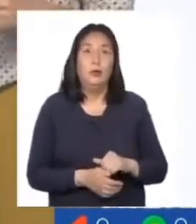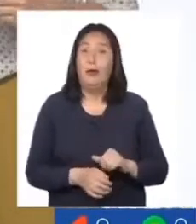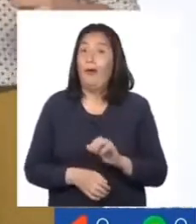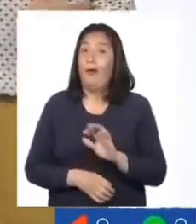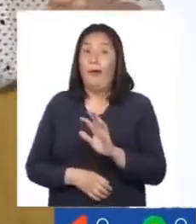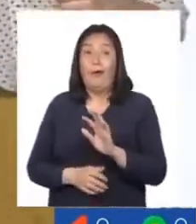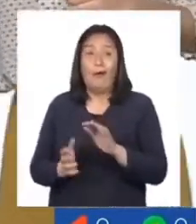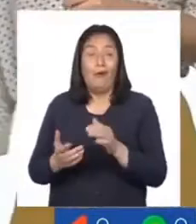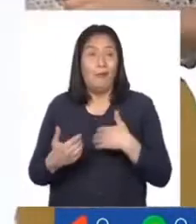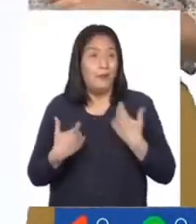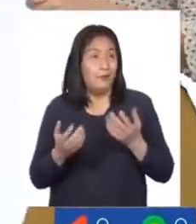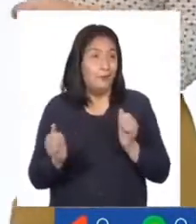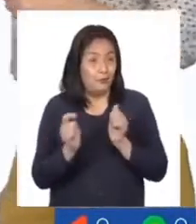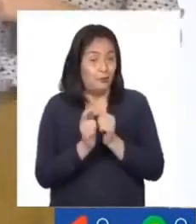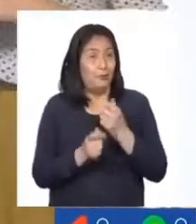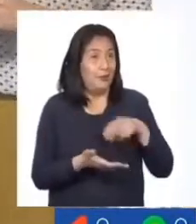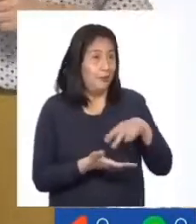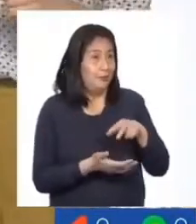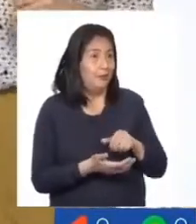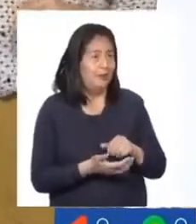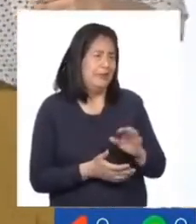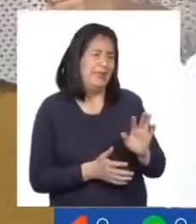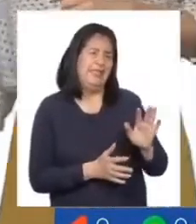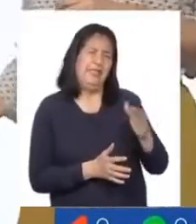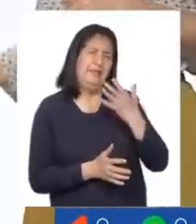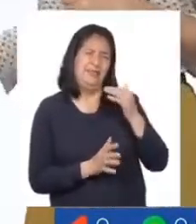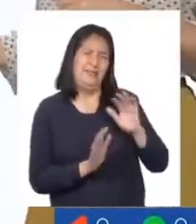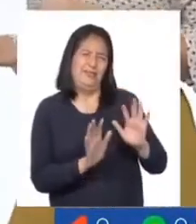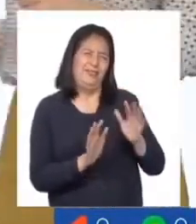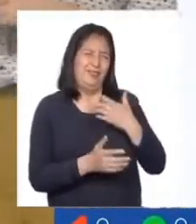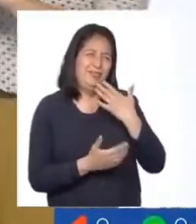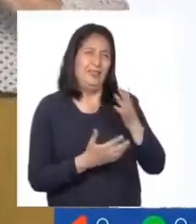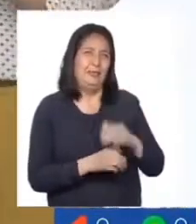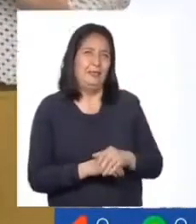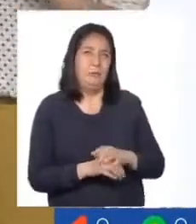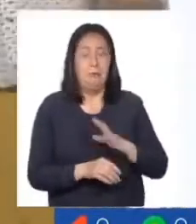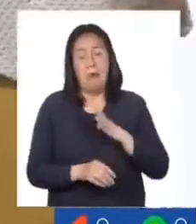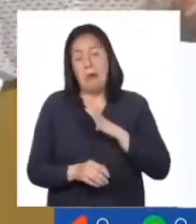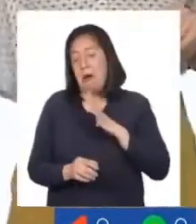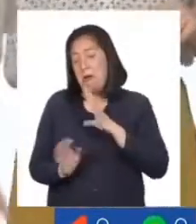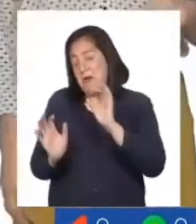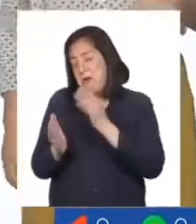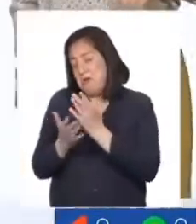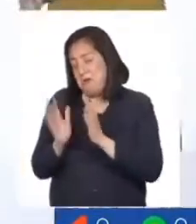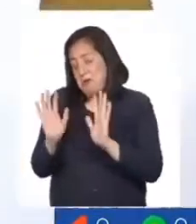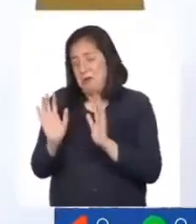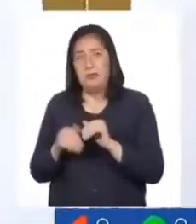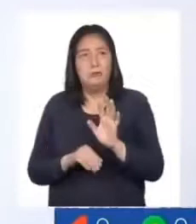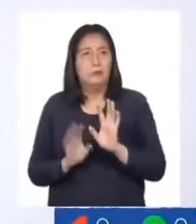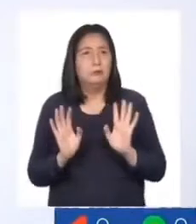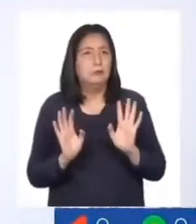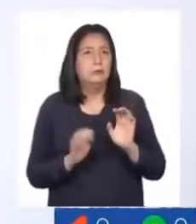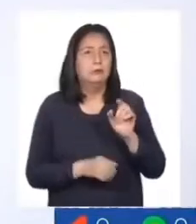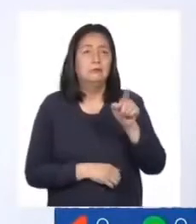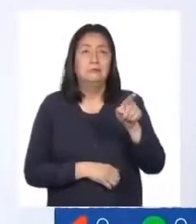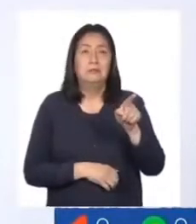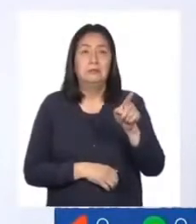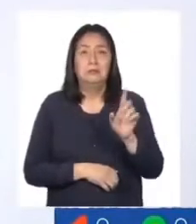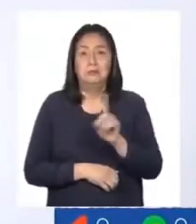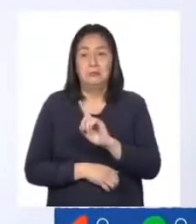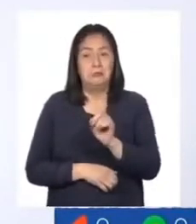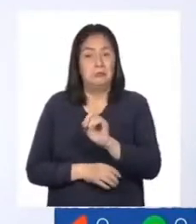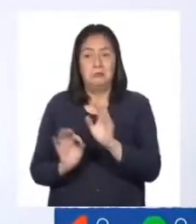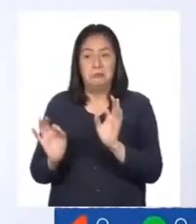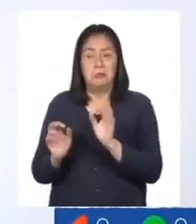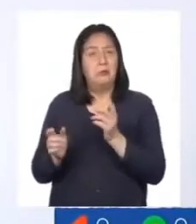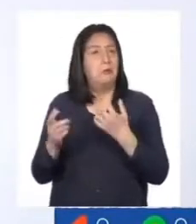Hola, ¿puedo bailar contigo? Preferiría que no, gracias. Ok, no hay problema. En este caso, ella negó la